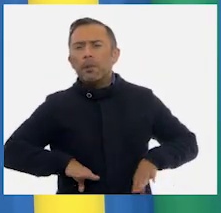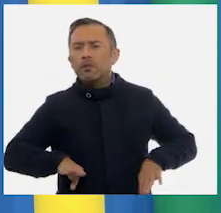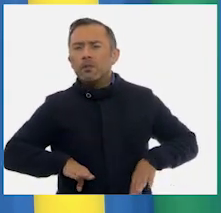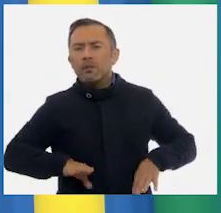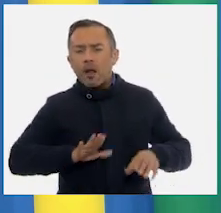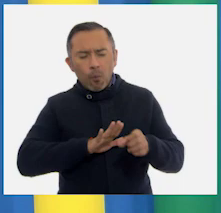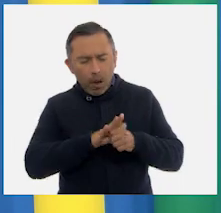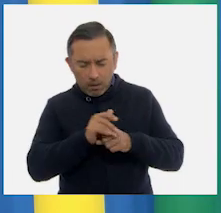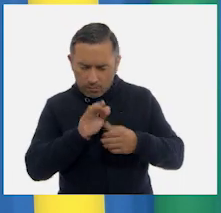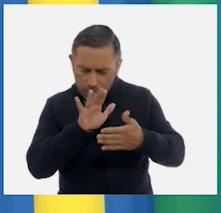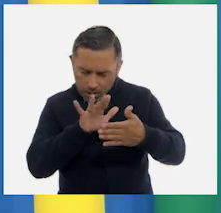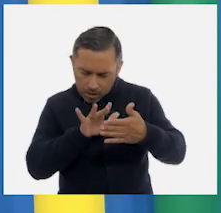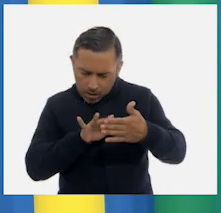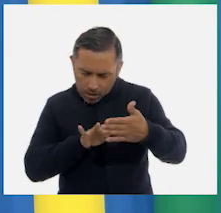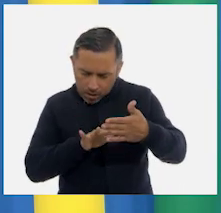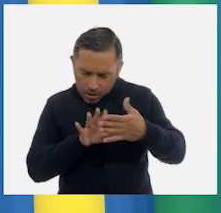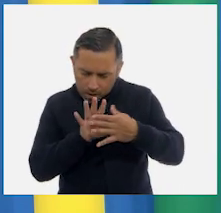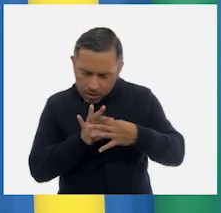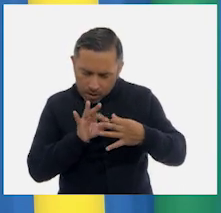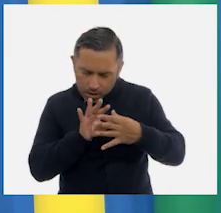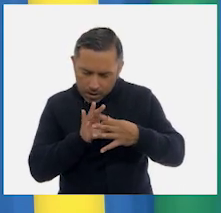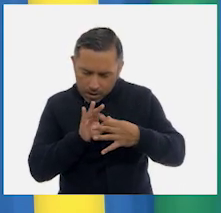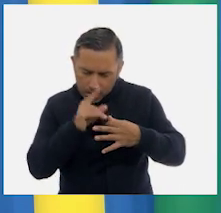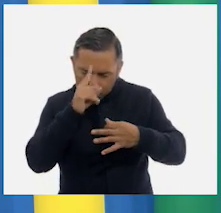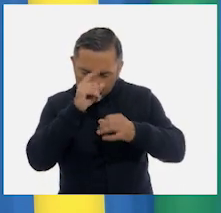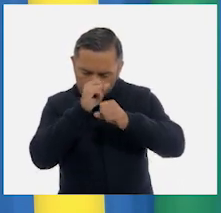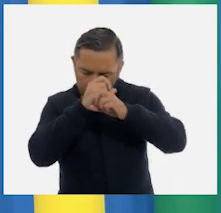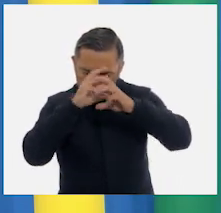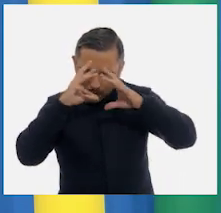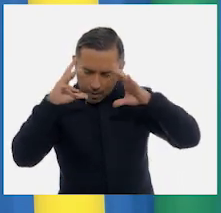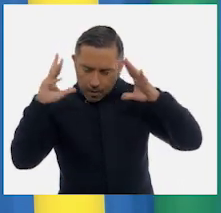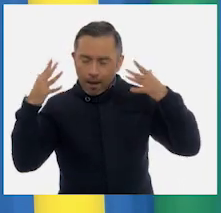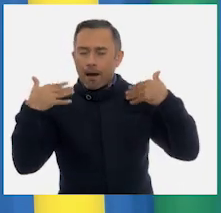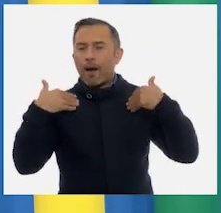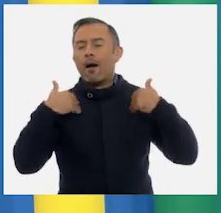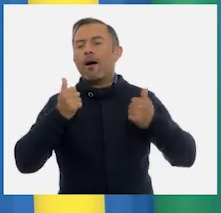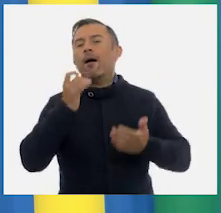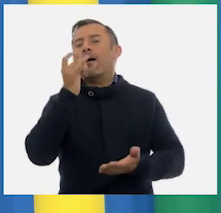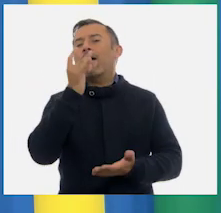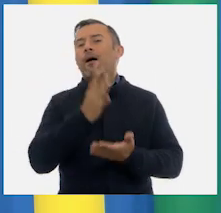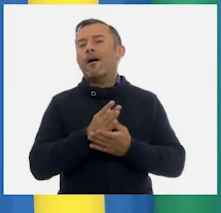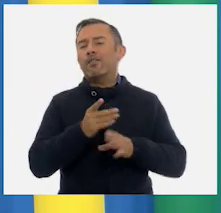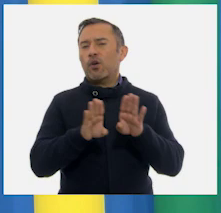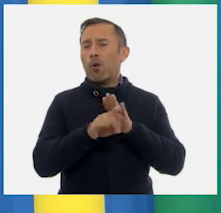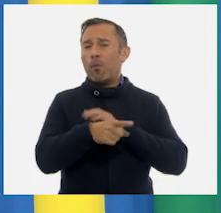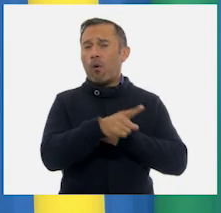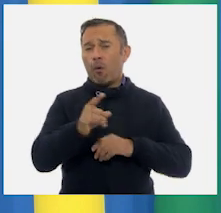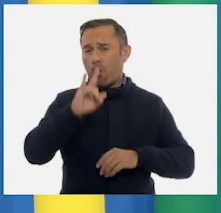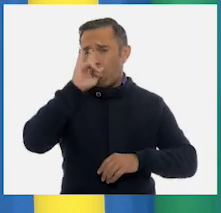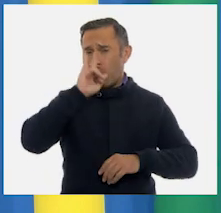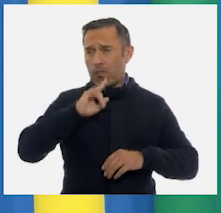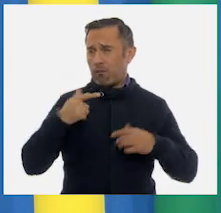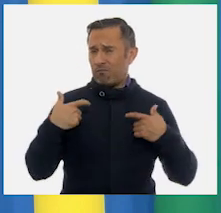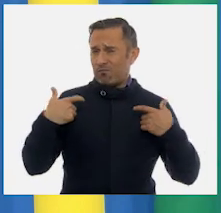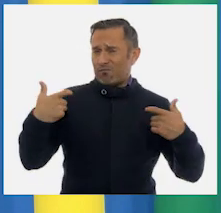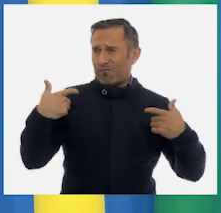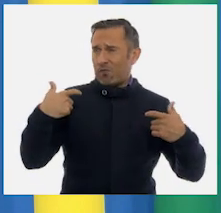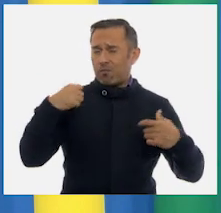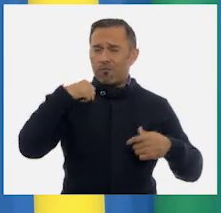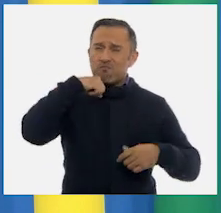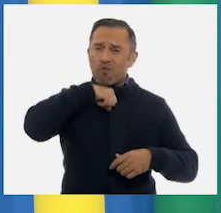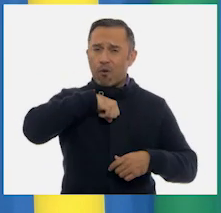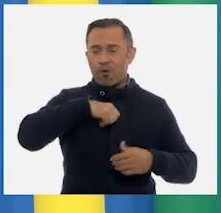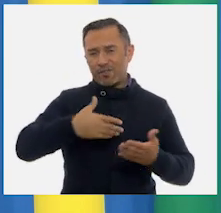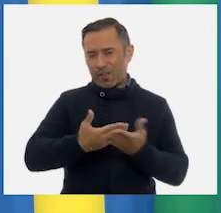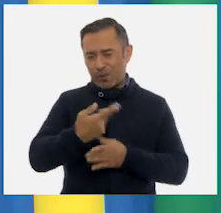de esta descripción uno se puede hacer una idea muy clara sobre cómo era el personaje, un galanazo orgullosamente mexicano. Y lo segundo que me